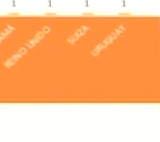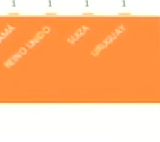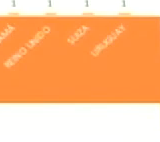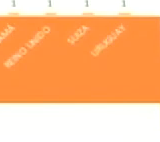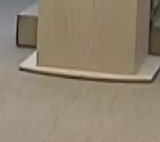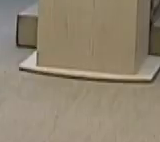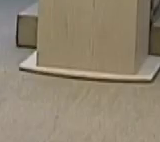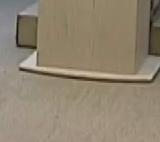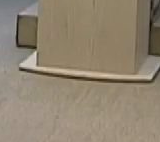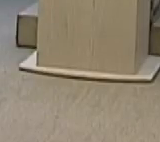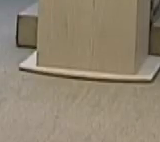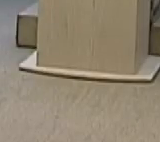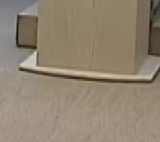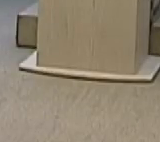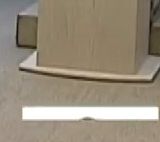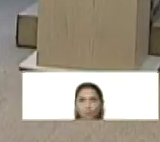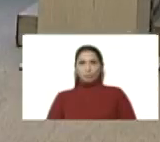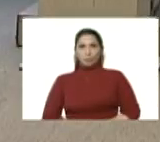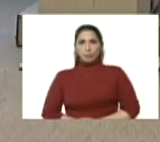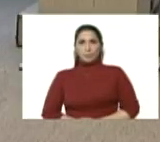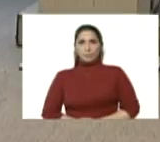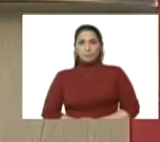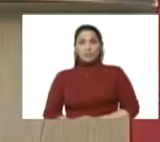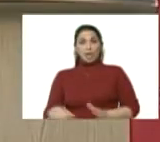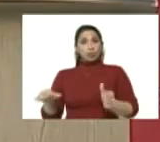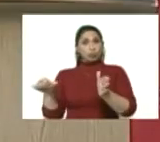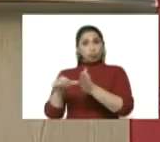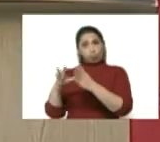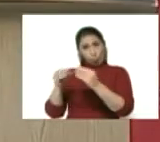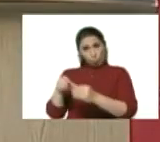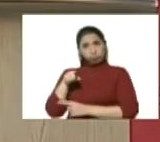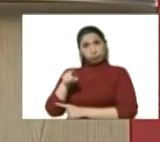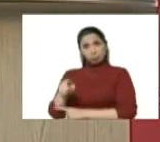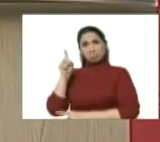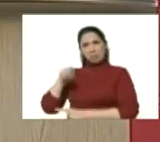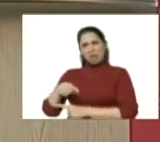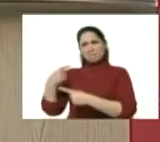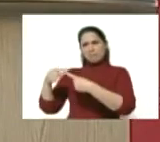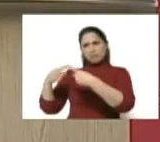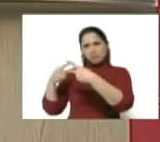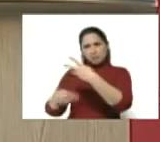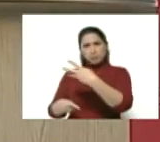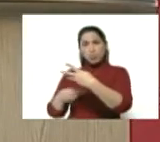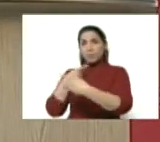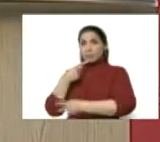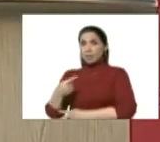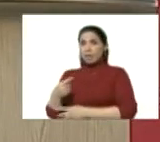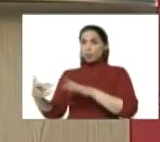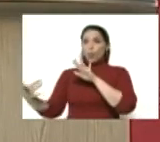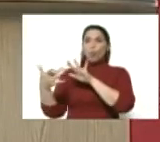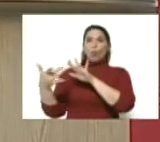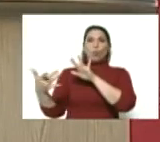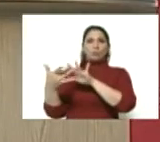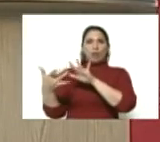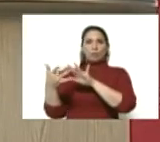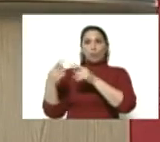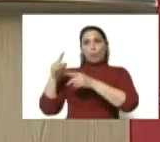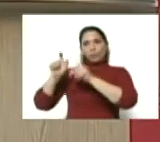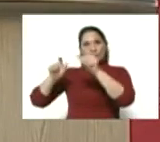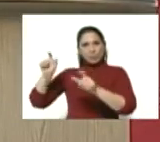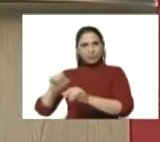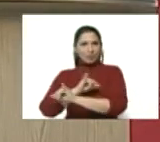1 de Suiza y 1 de Uruguay. De todos ellos, además, se derivan, como dije, contactos directos que ya han